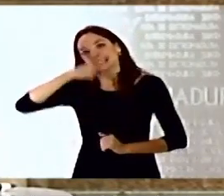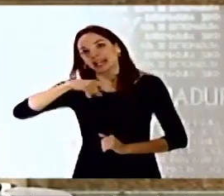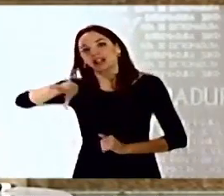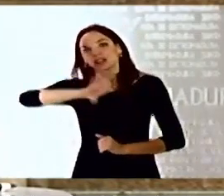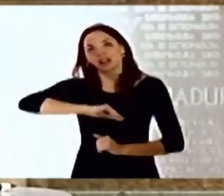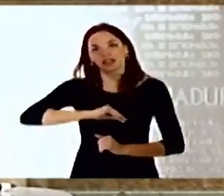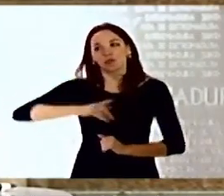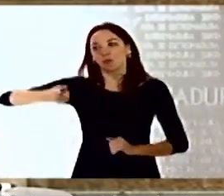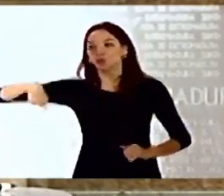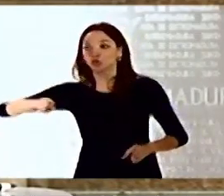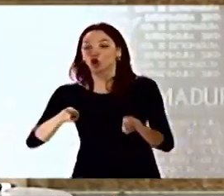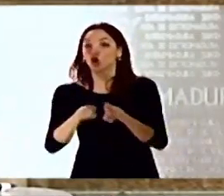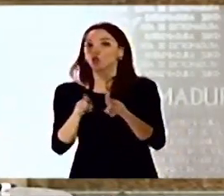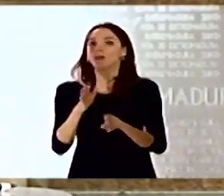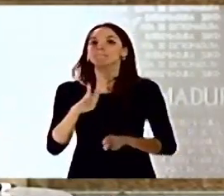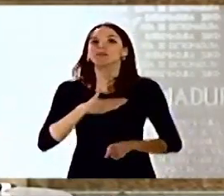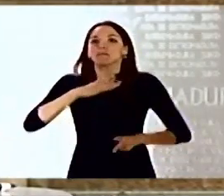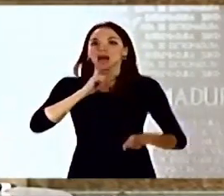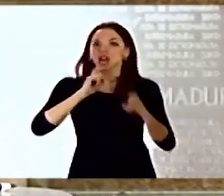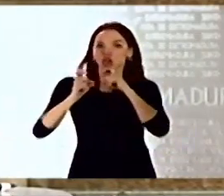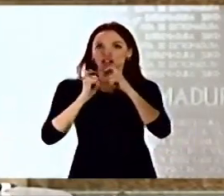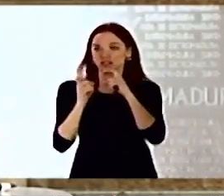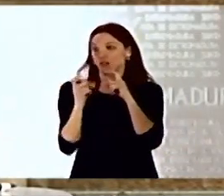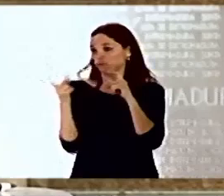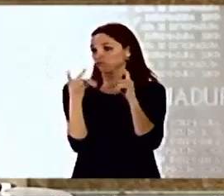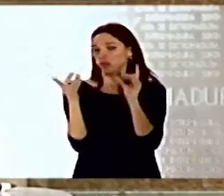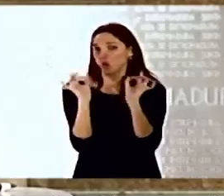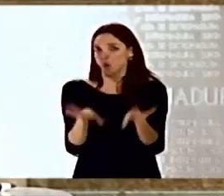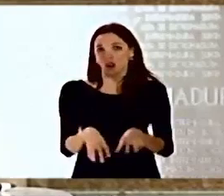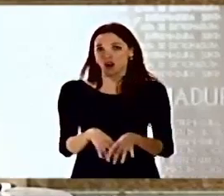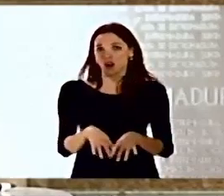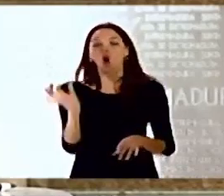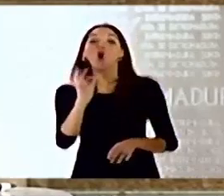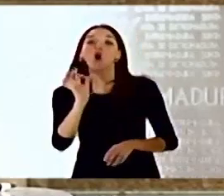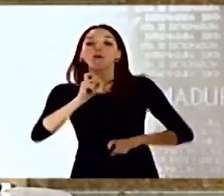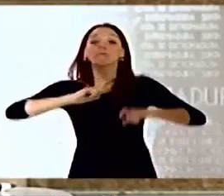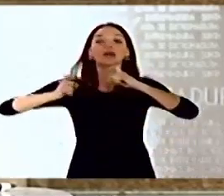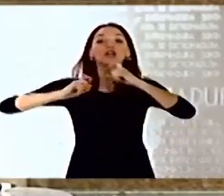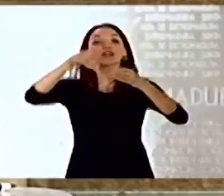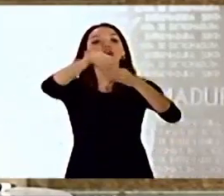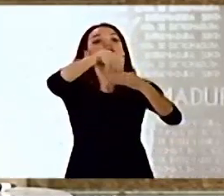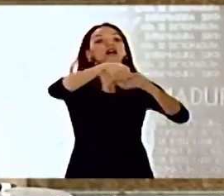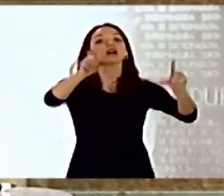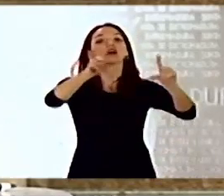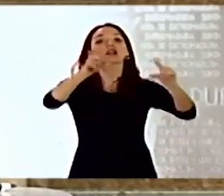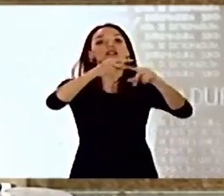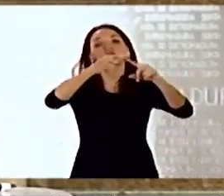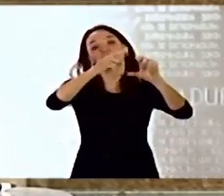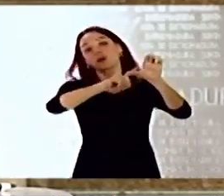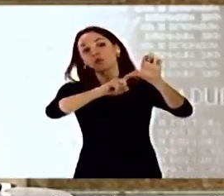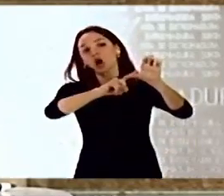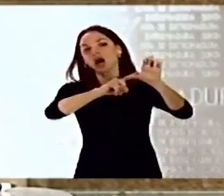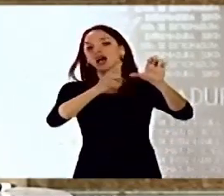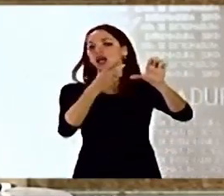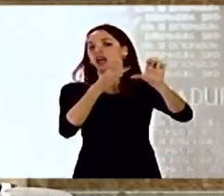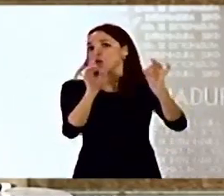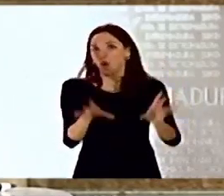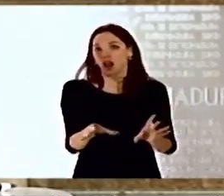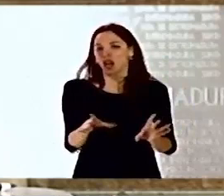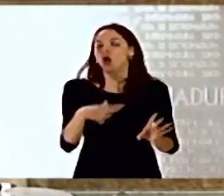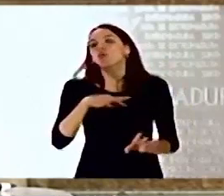dijeron mis propios periodistas, que no son distintos de ustedes ni los del canal, porque son periodistas, pudieran sentirse dolidos. Y yo eso